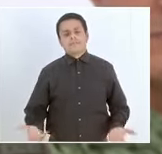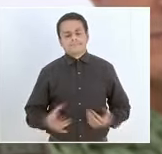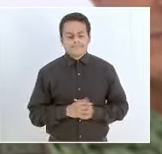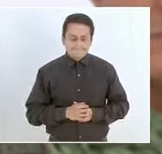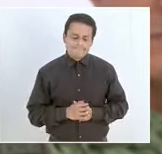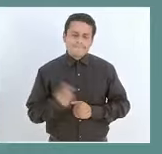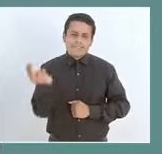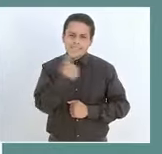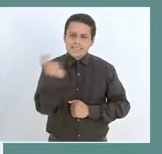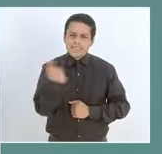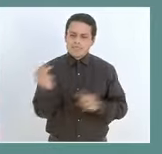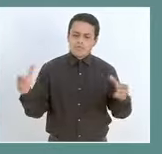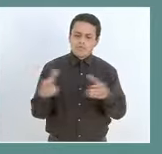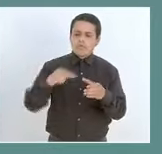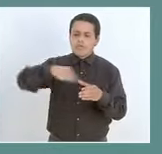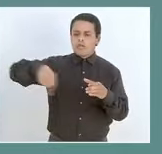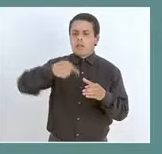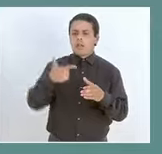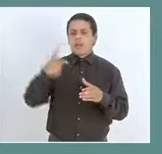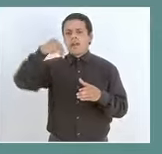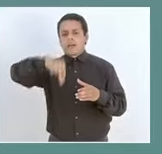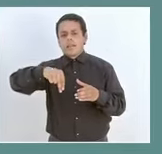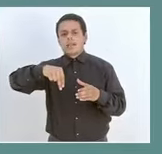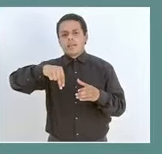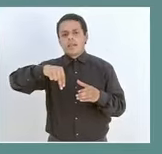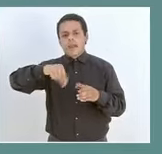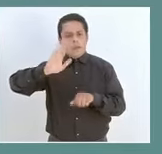Necesitábamos que la Guardia Nacional fuese acompañada,